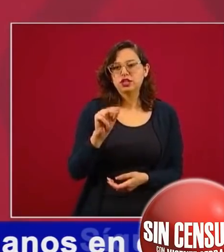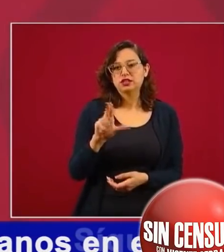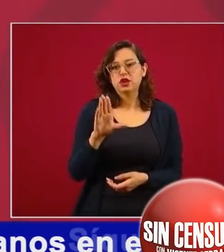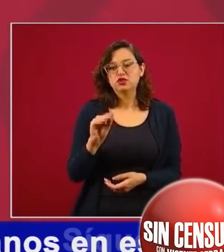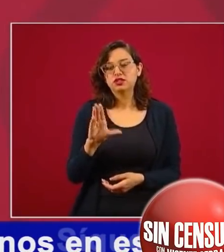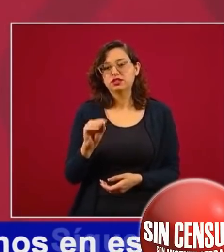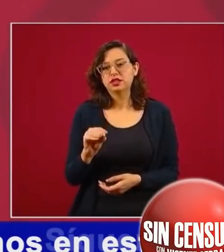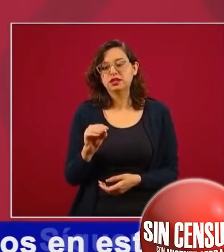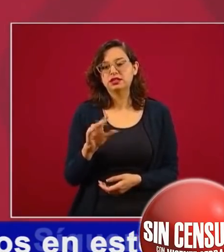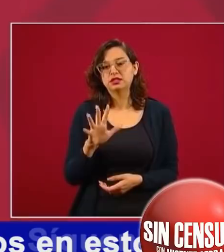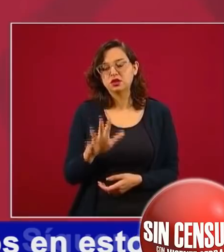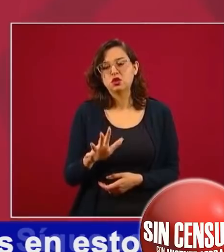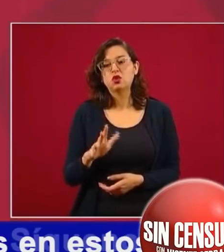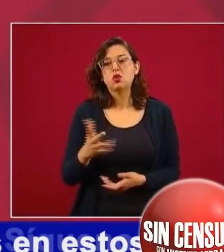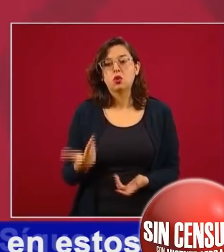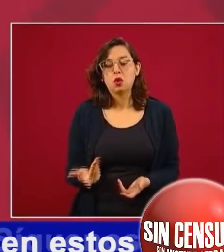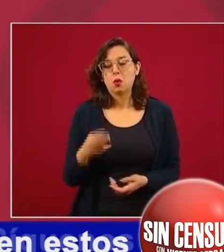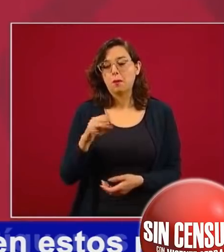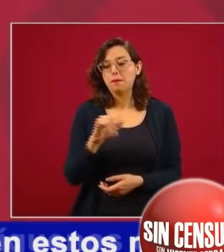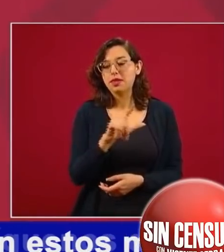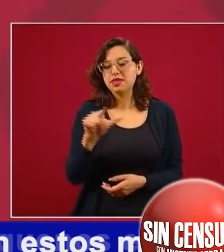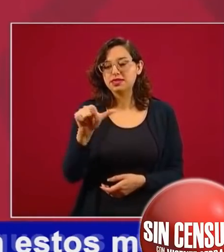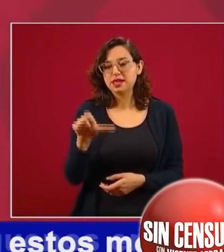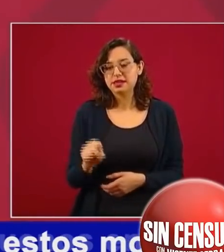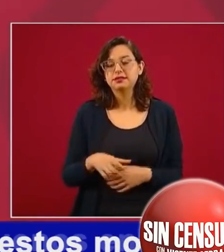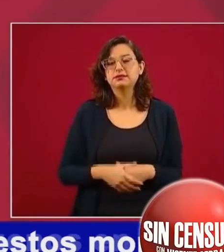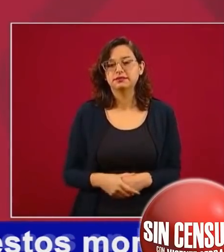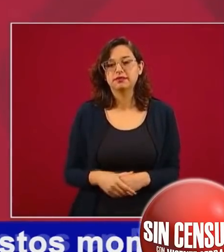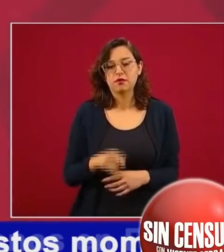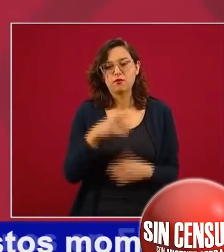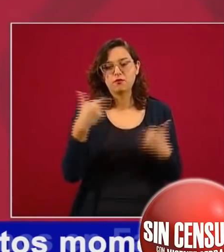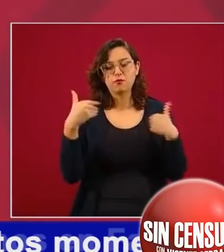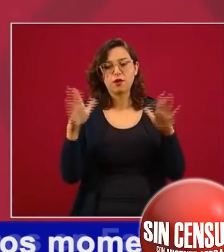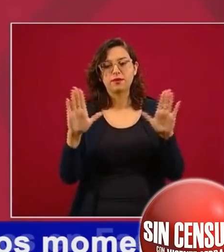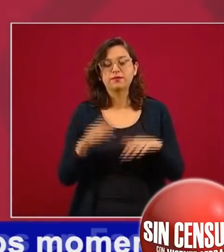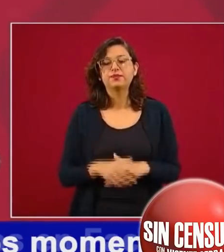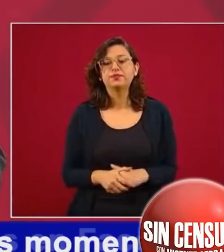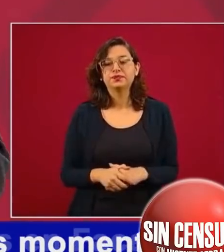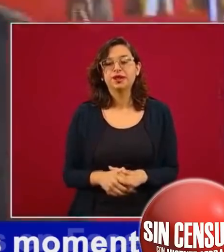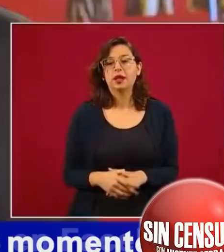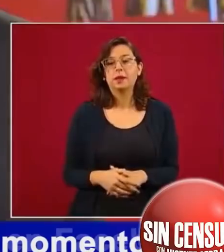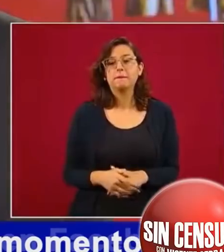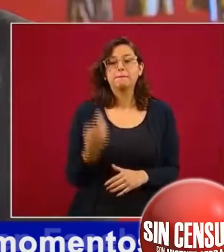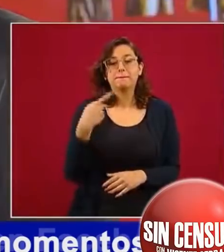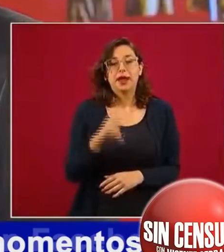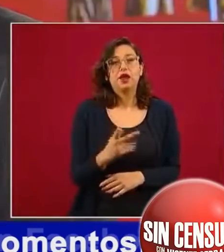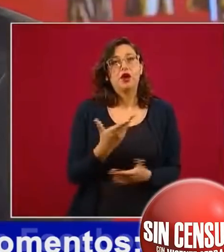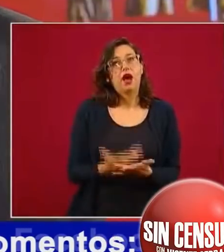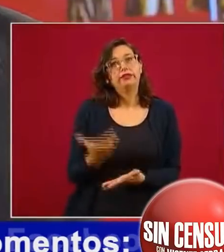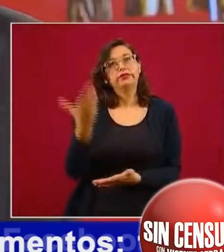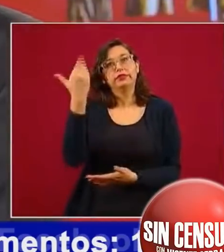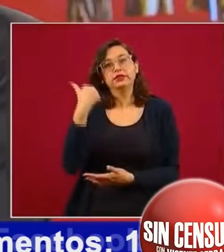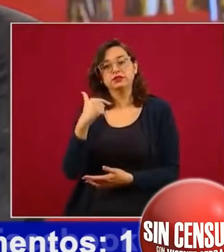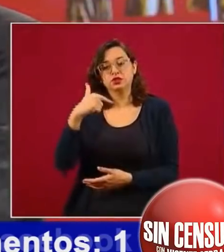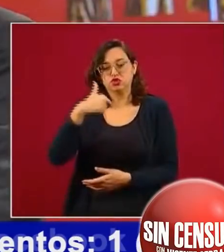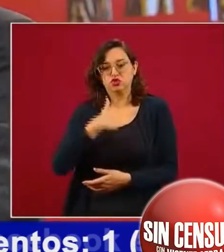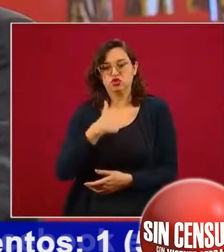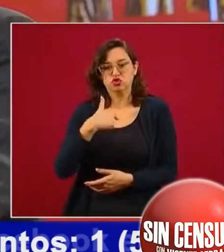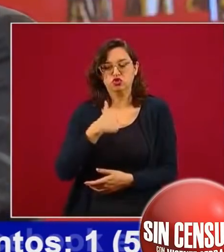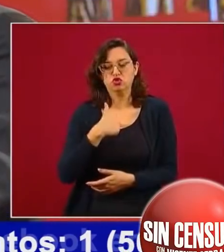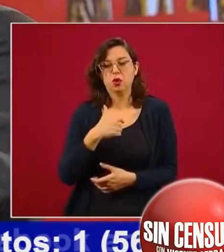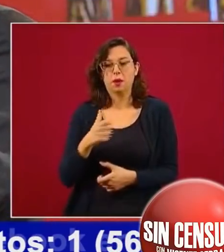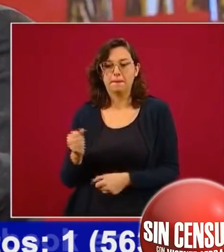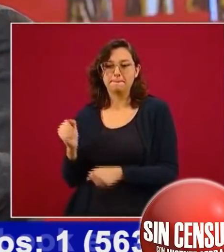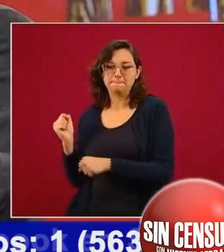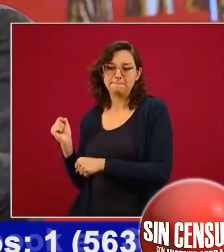millas como pitcher. Además que yo en ese tiempo le bateaba a los pitchers que